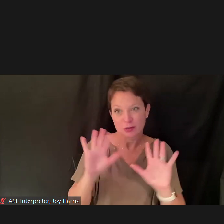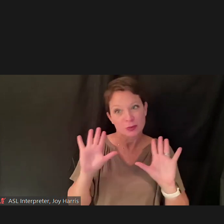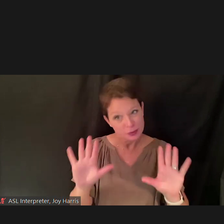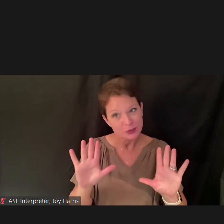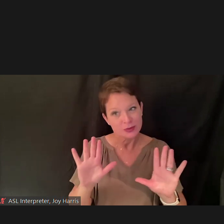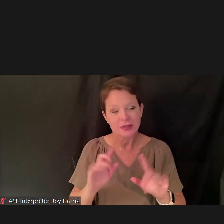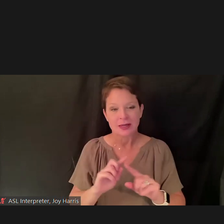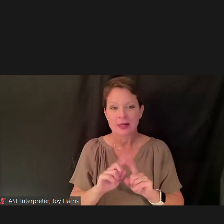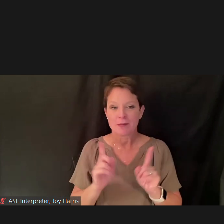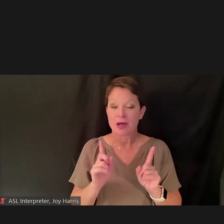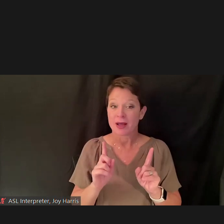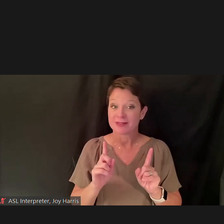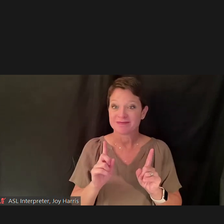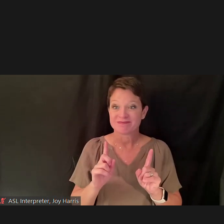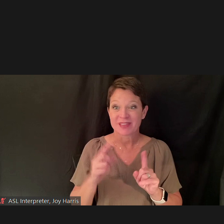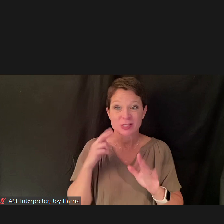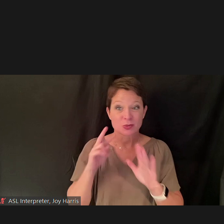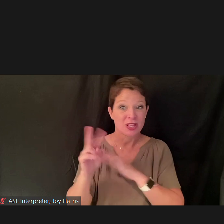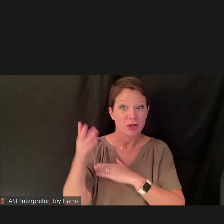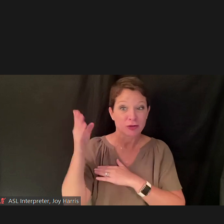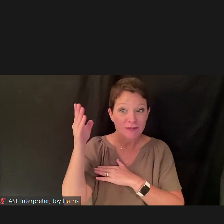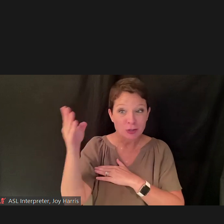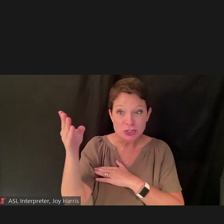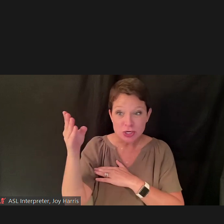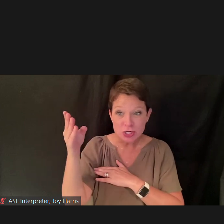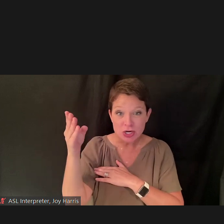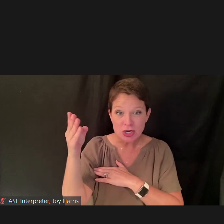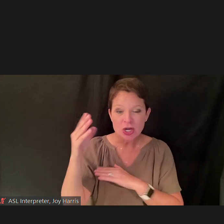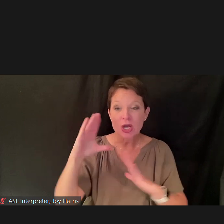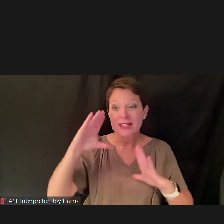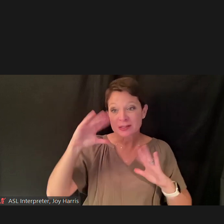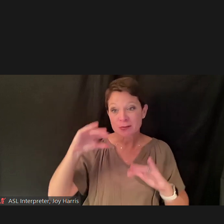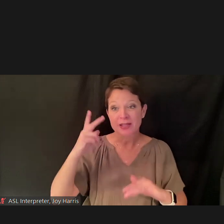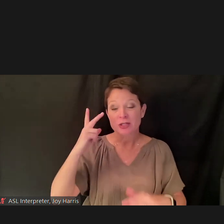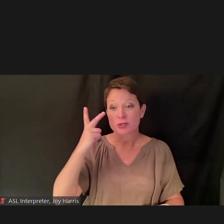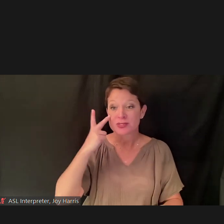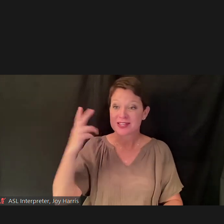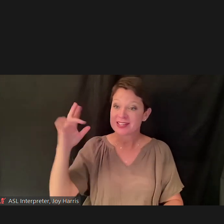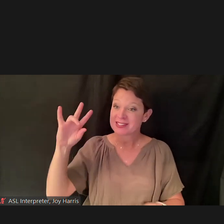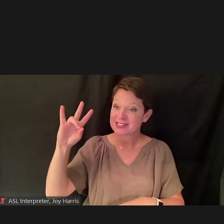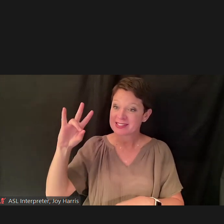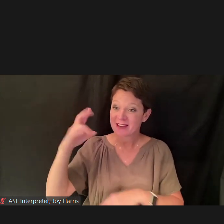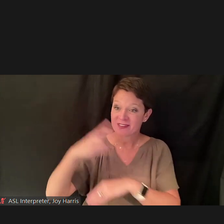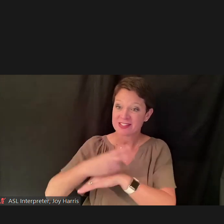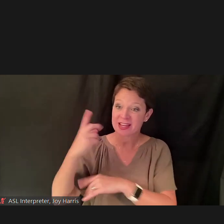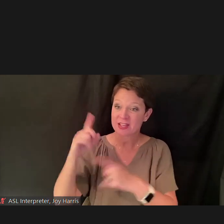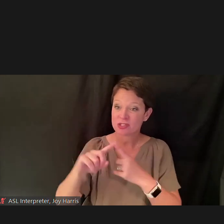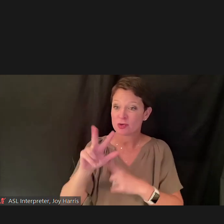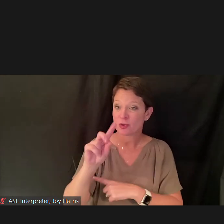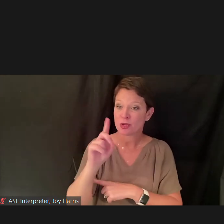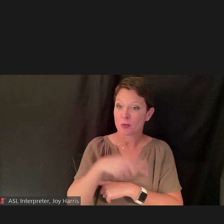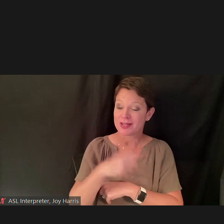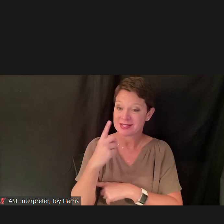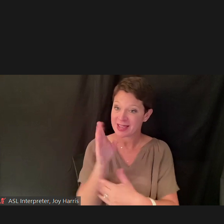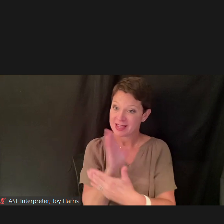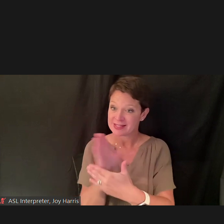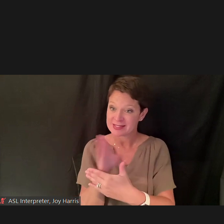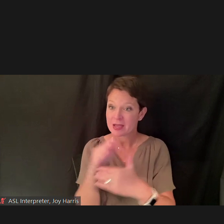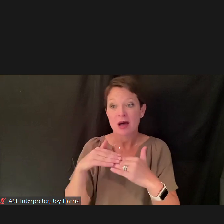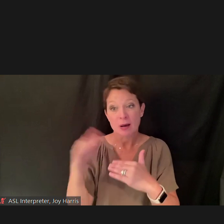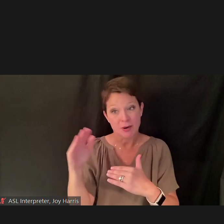No hemos visto días sobre los 100 grados, ¿no? Pero esperamos ver entre 7 a